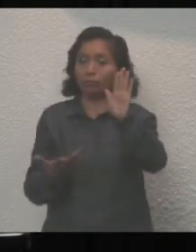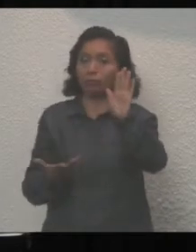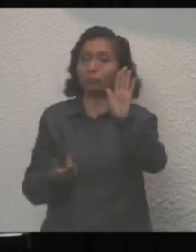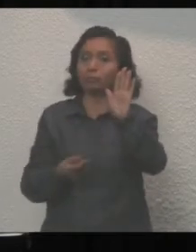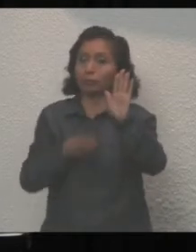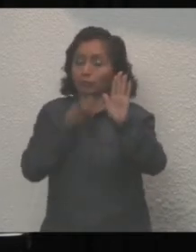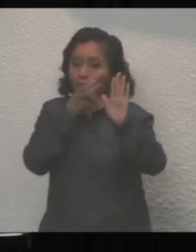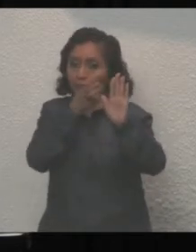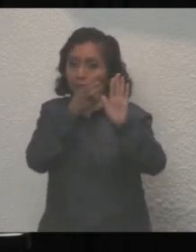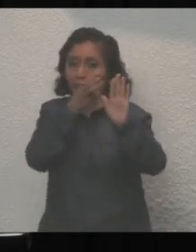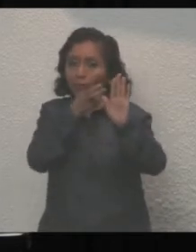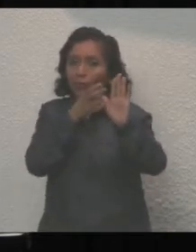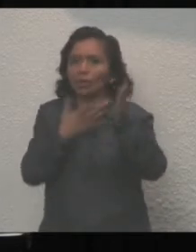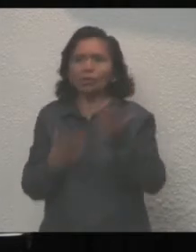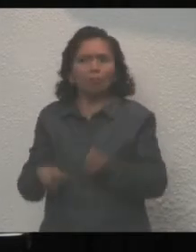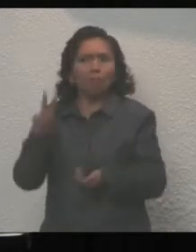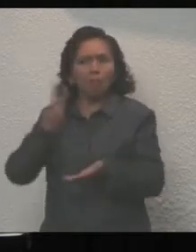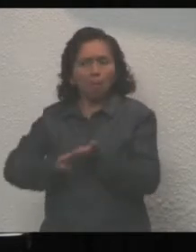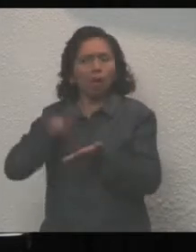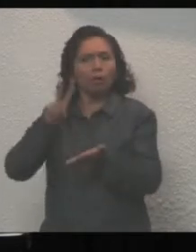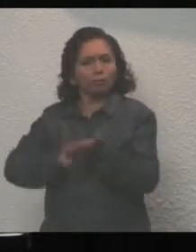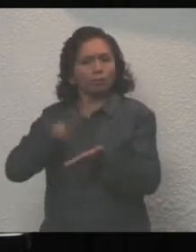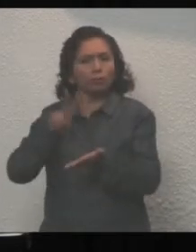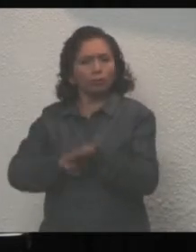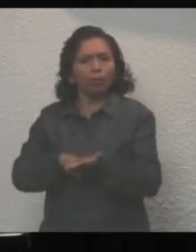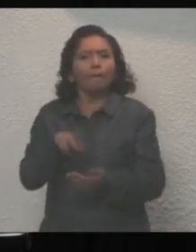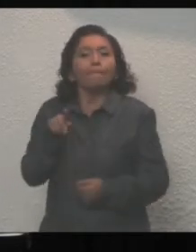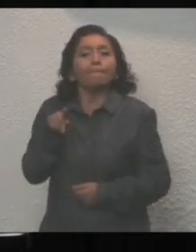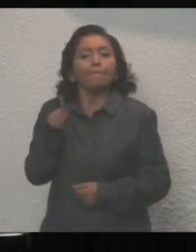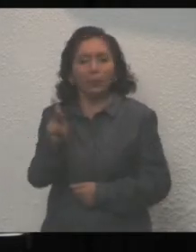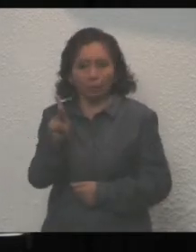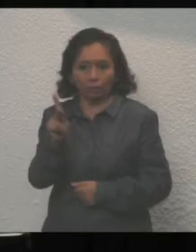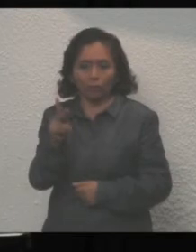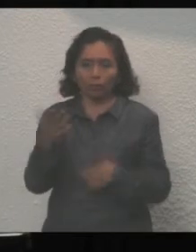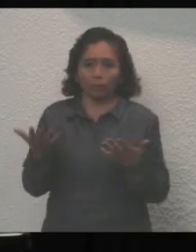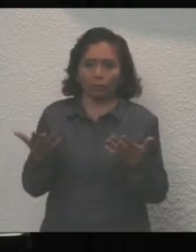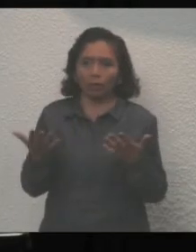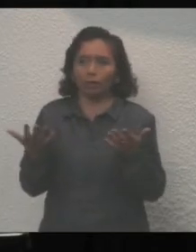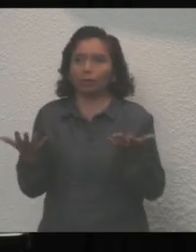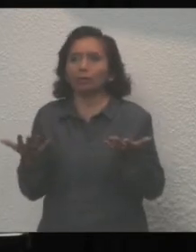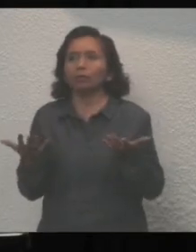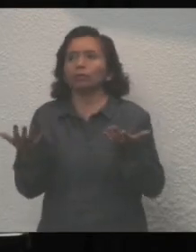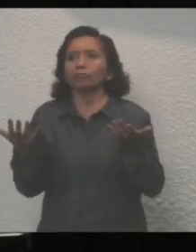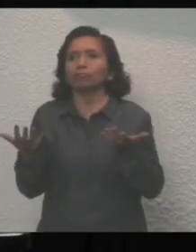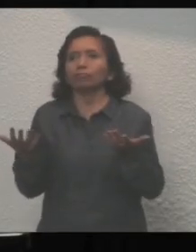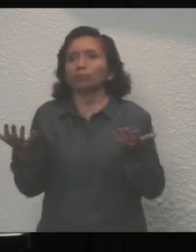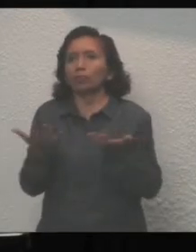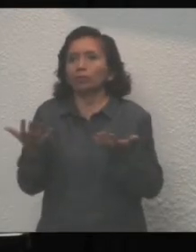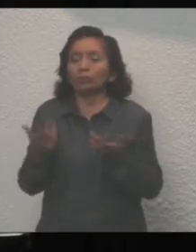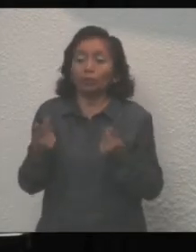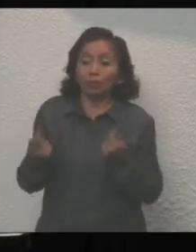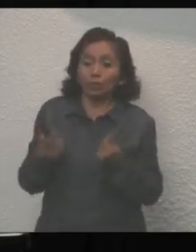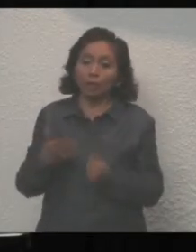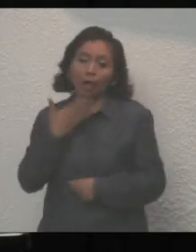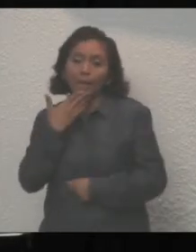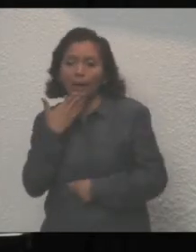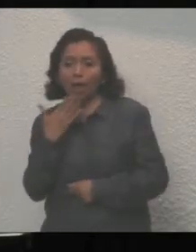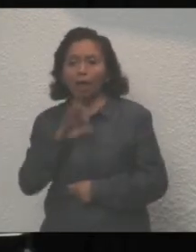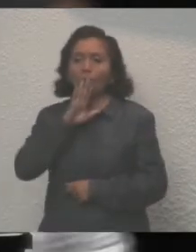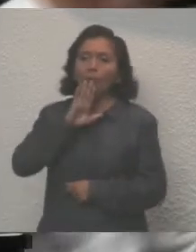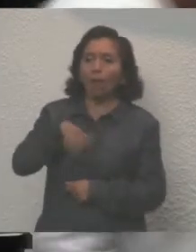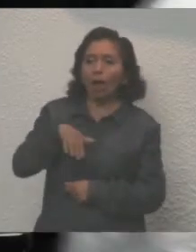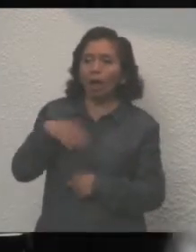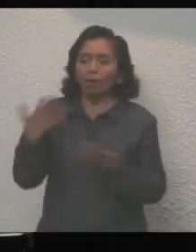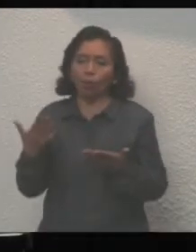dudas, es muy valioso, pero más allá del mero hecho de pronunciarnos a favor o en contra o